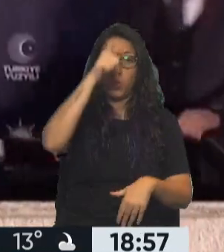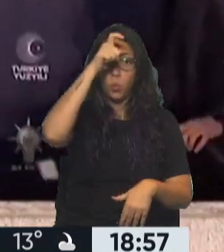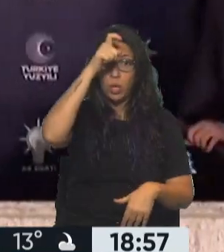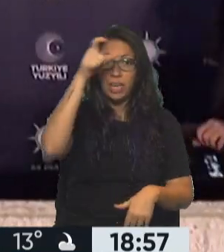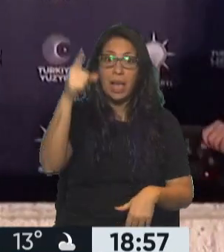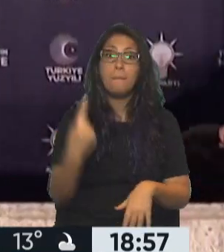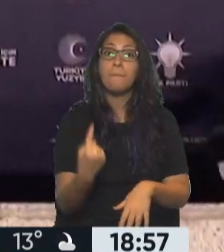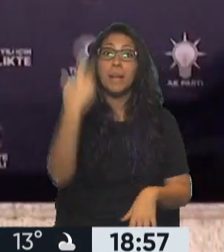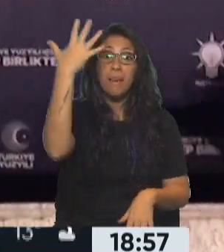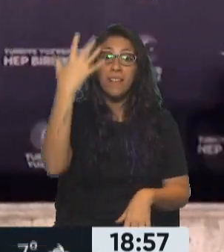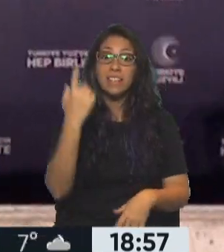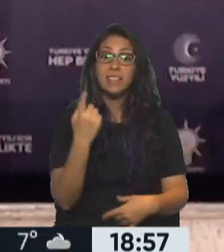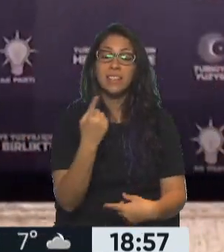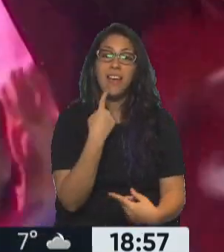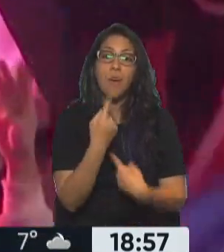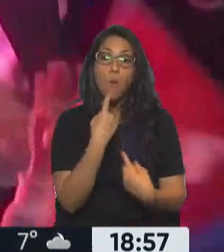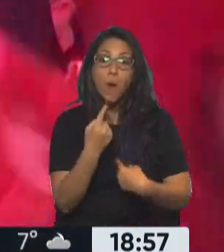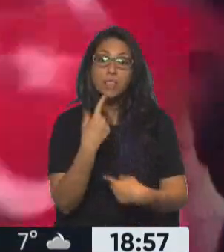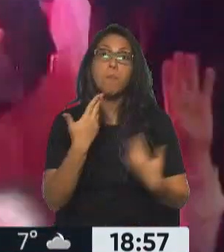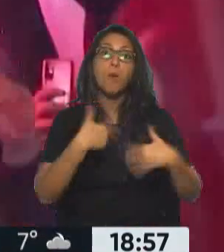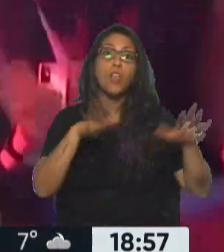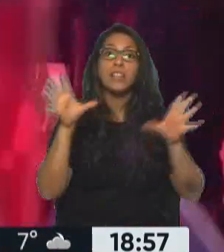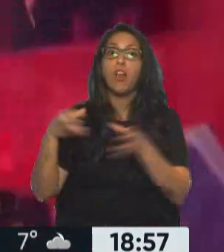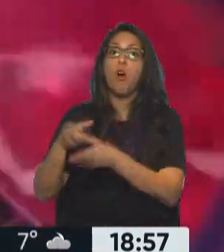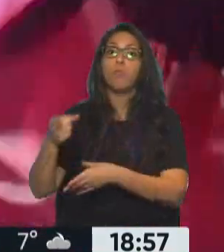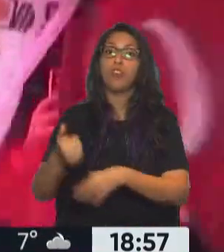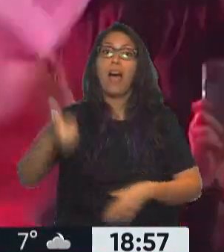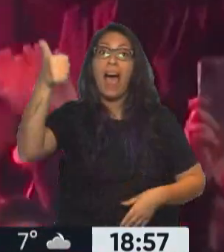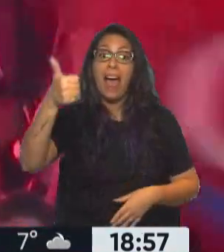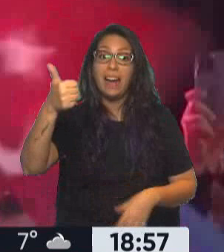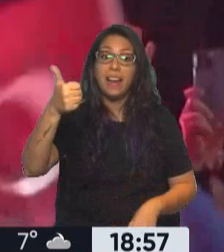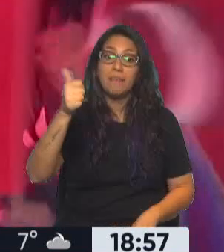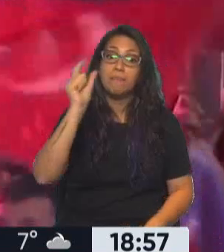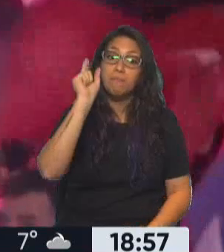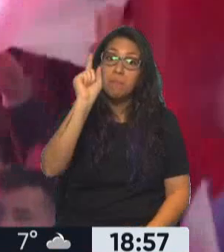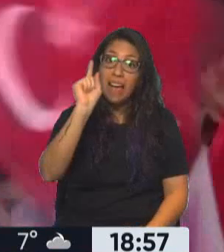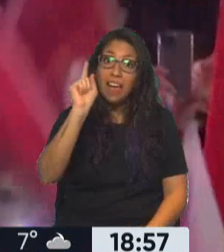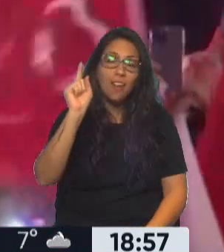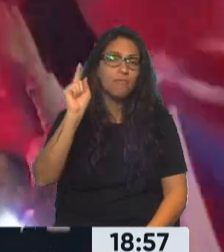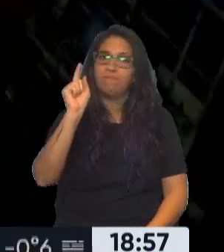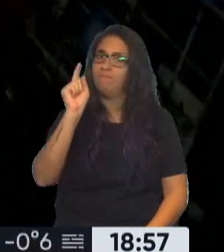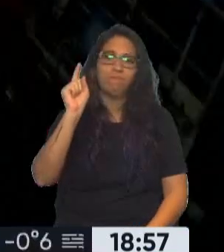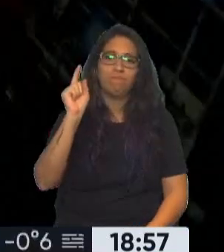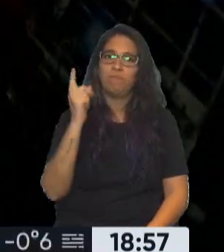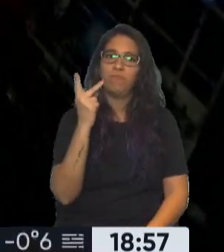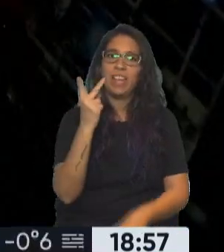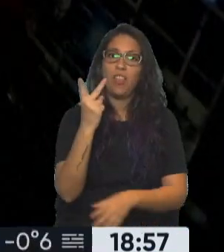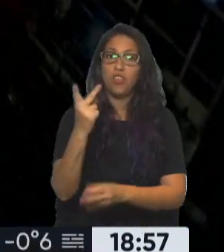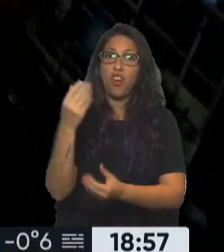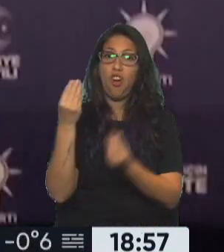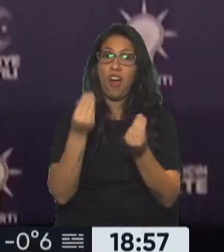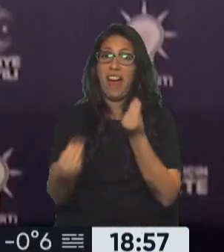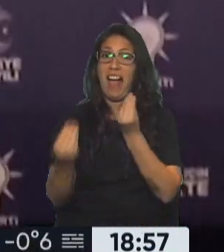las encuestas le daban la posibilidad a la oposición de ganar. ¿Y qué pasó? Bueno, ninguno de los dos candidatos que más